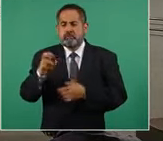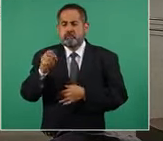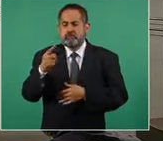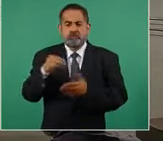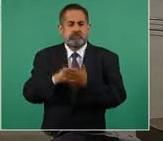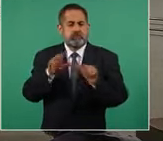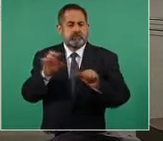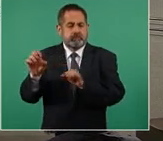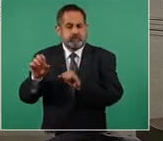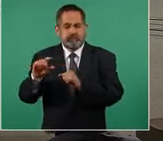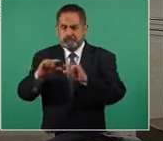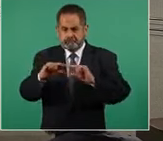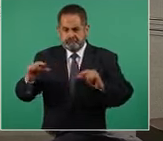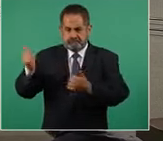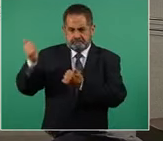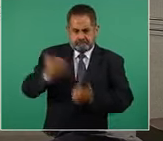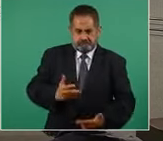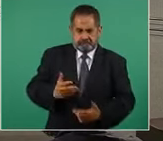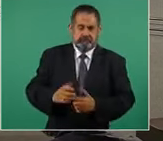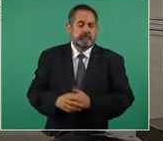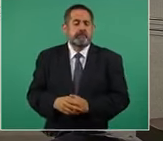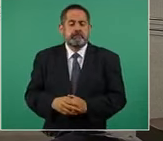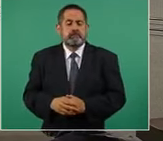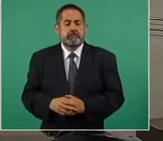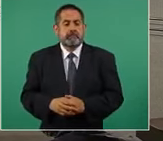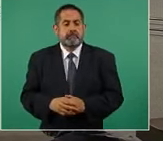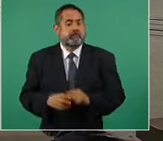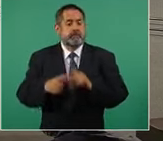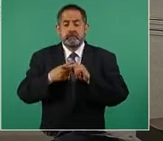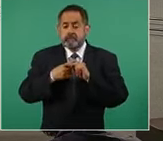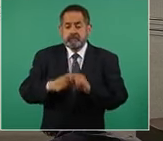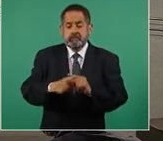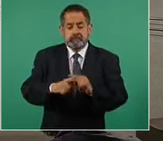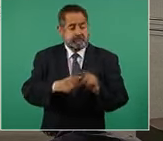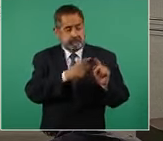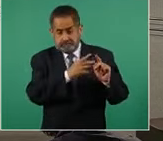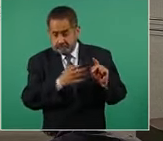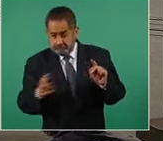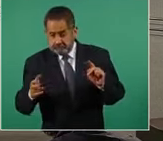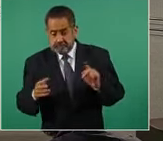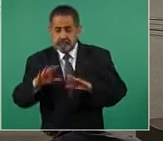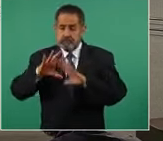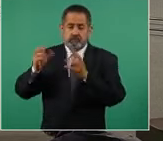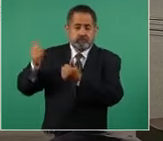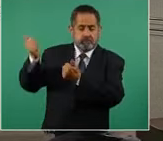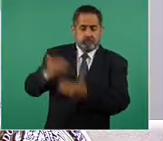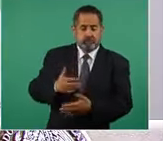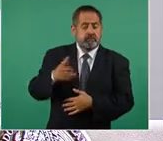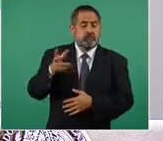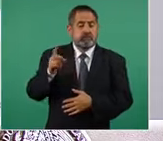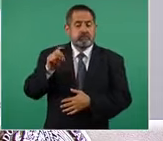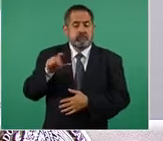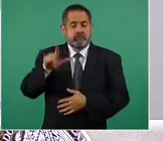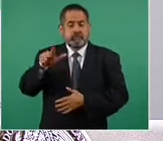2.301.600 dosis de vacunas. Y vemos que desde que empezó el programa hemos recibido